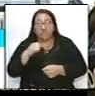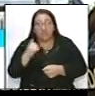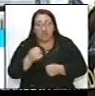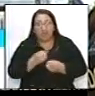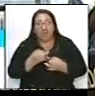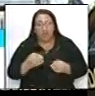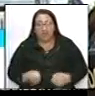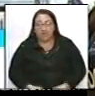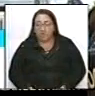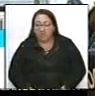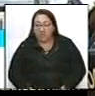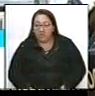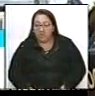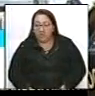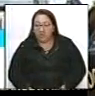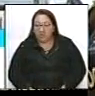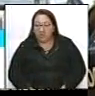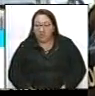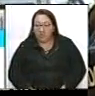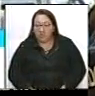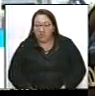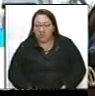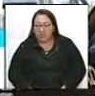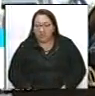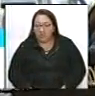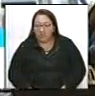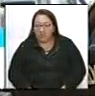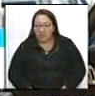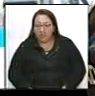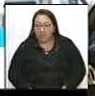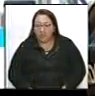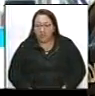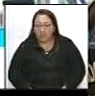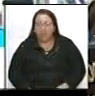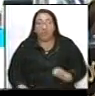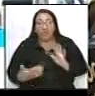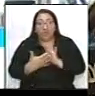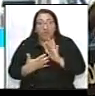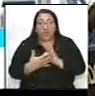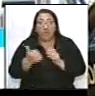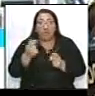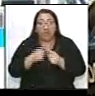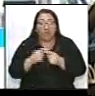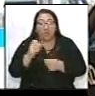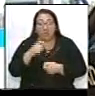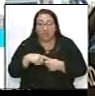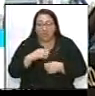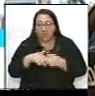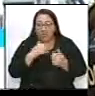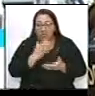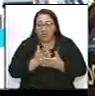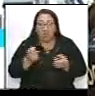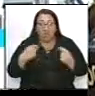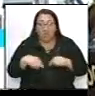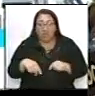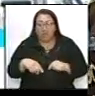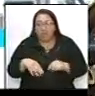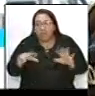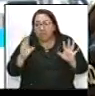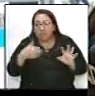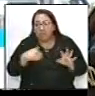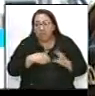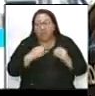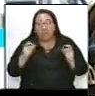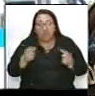varios testigos que se les ha requerido para que terminen su participación, conocimiento de los hechos, y no han venido, nosotros